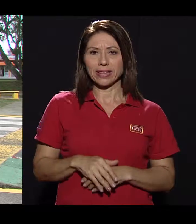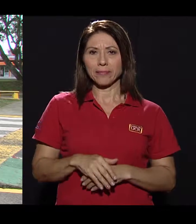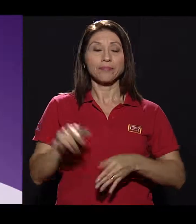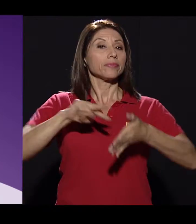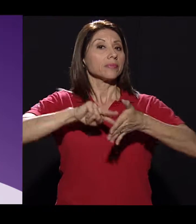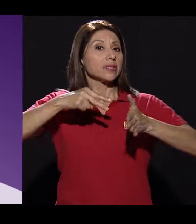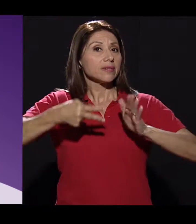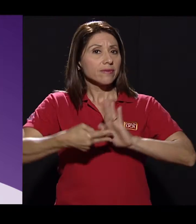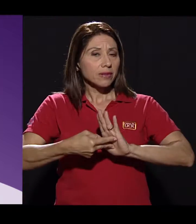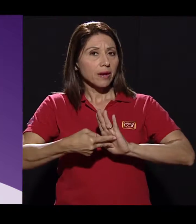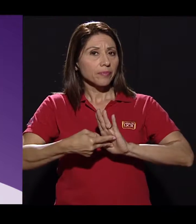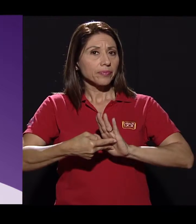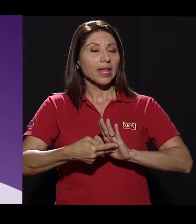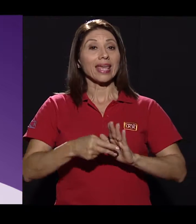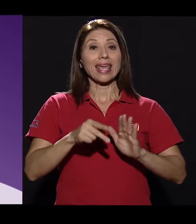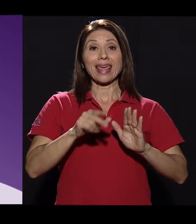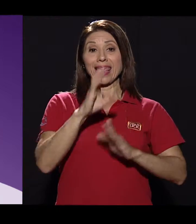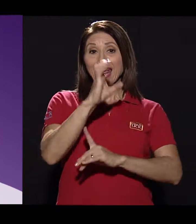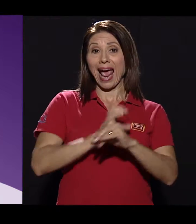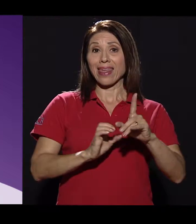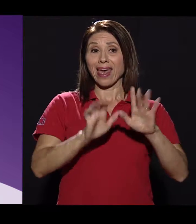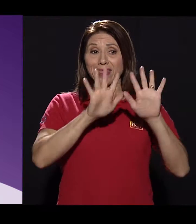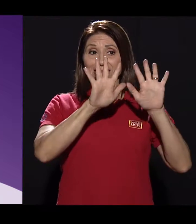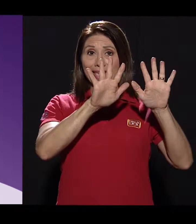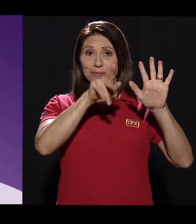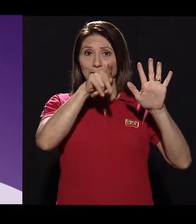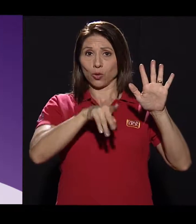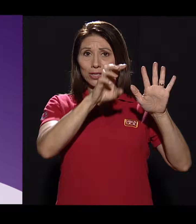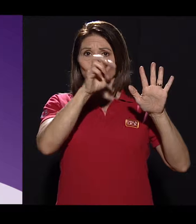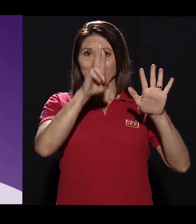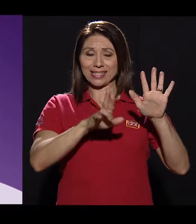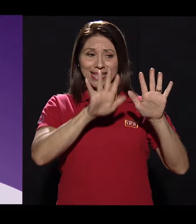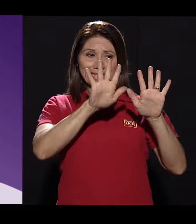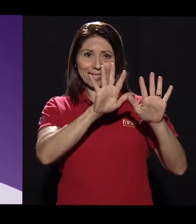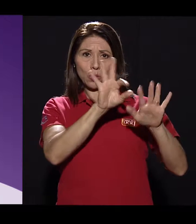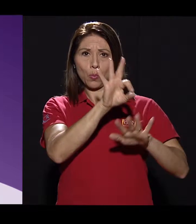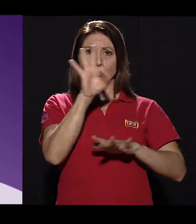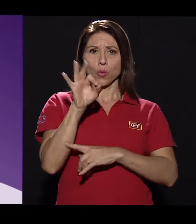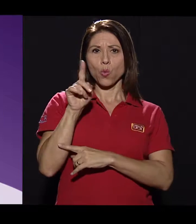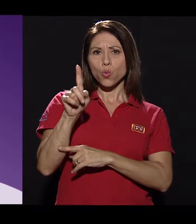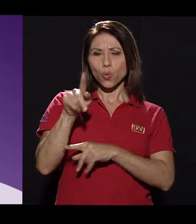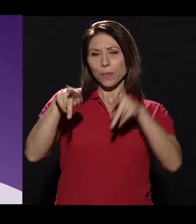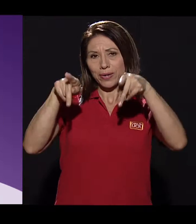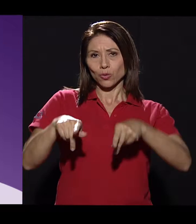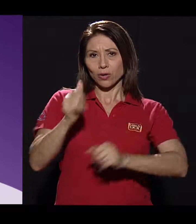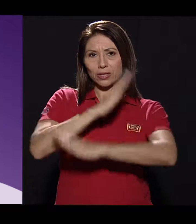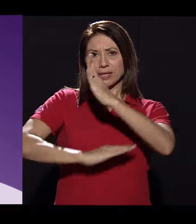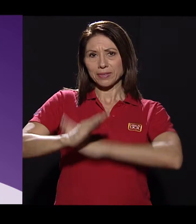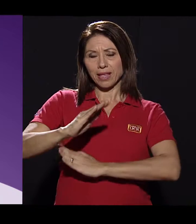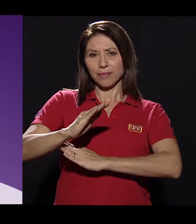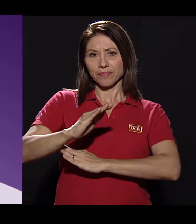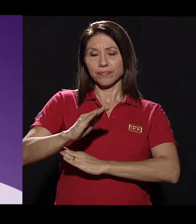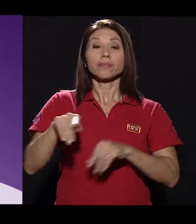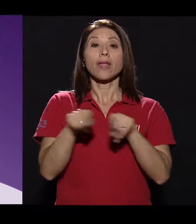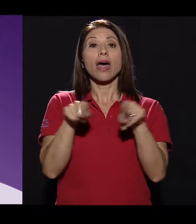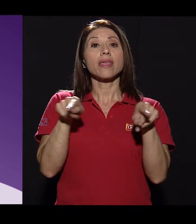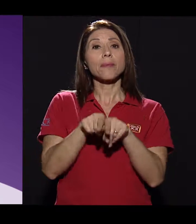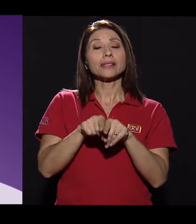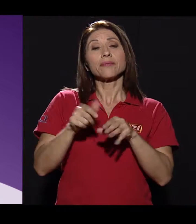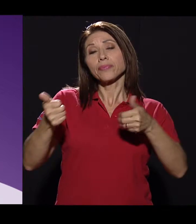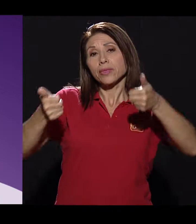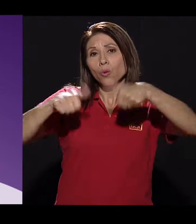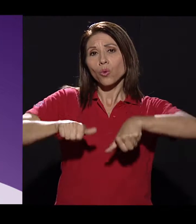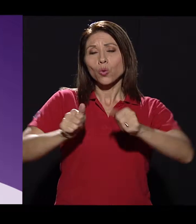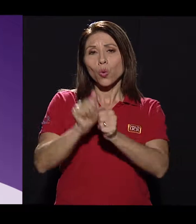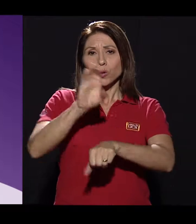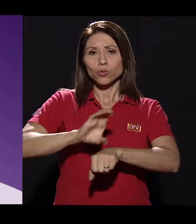aproximadamente. En otras palabras, 1 de cada 10 costarricenses es una persona con discapacidad. Además de estas cifras,